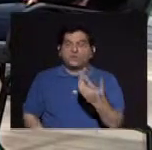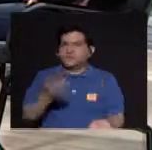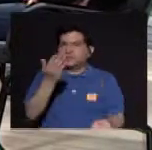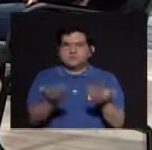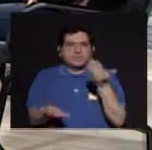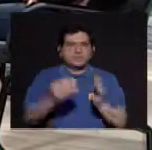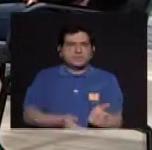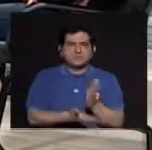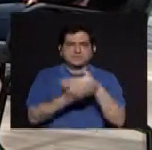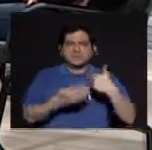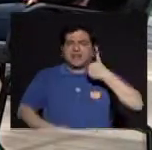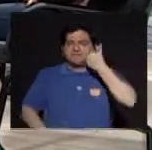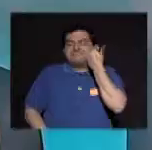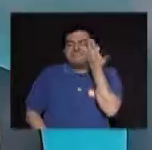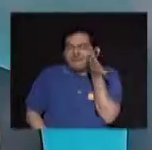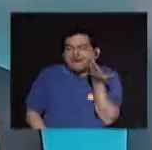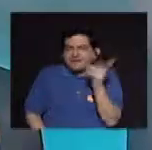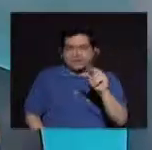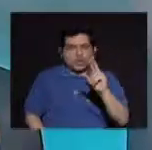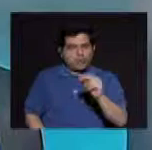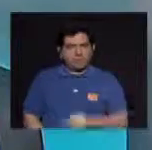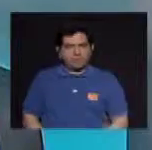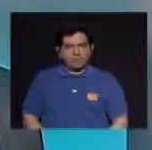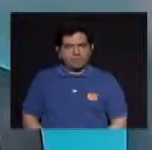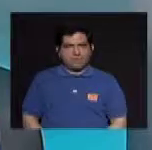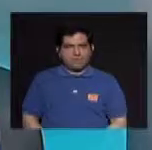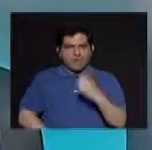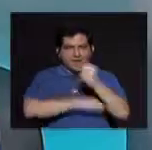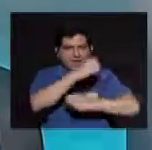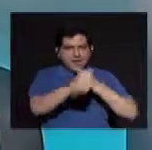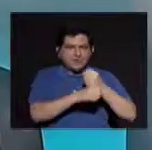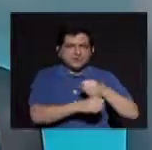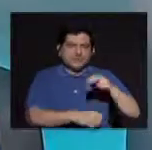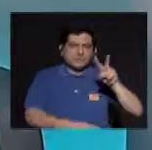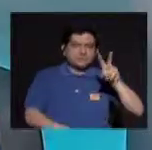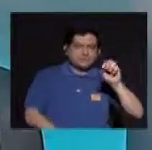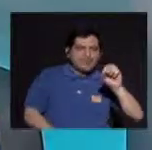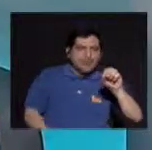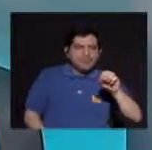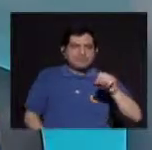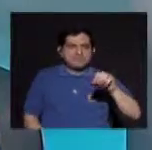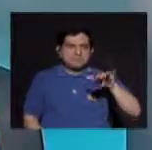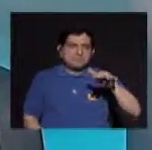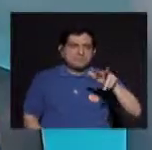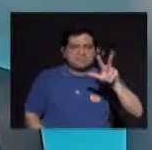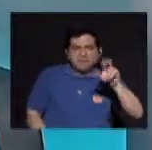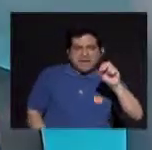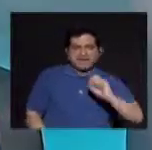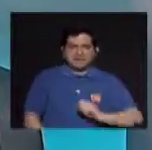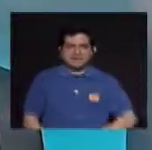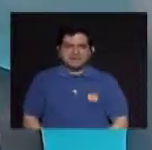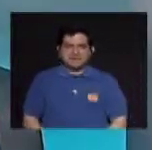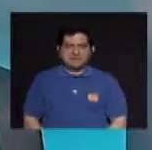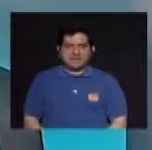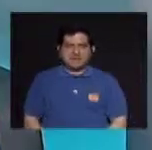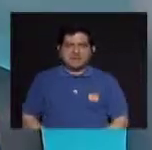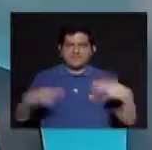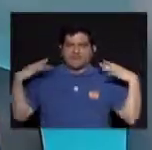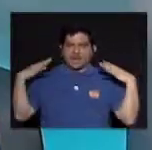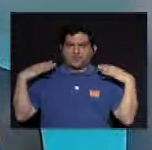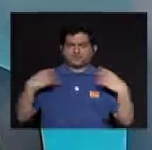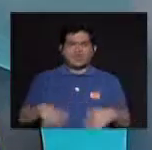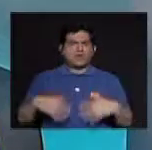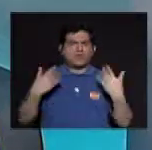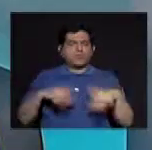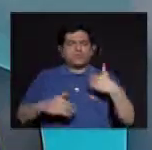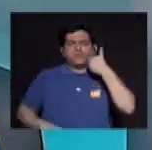estamos hablando de que era de algo tan fácil, o sea, estamos hablando que eran los años 20, 30, ¿verdad? En